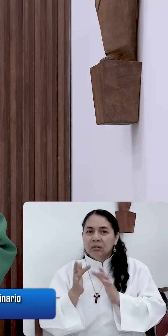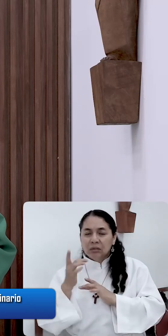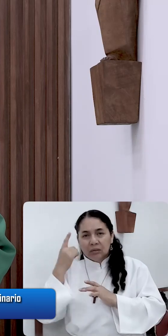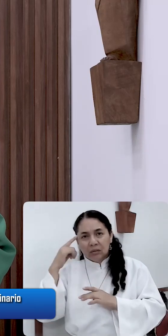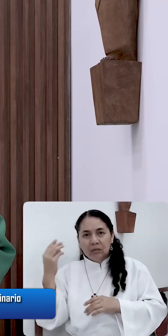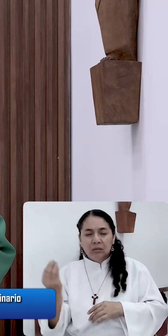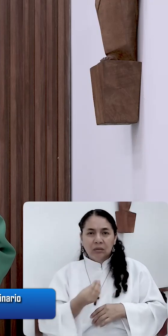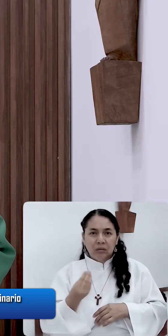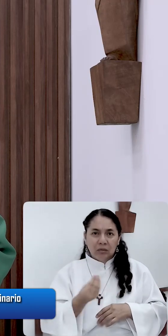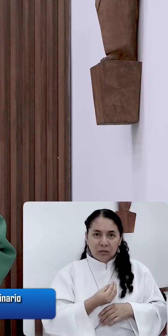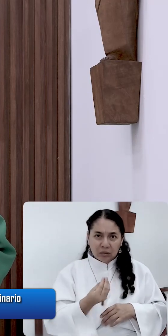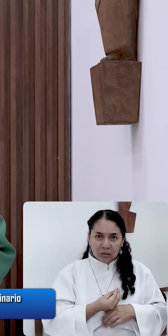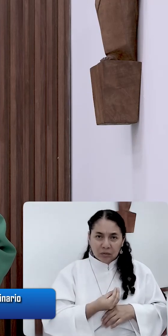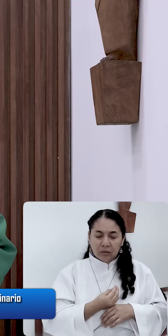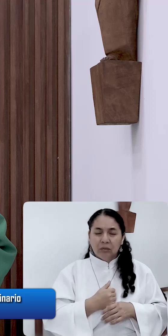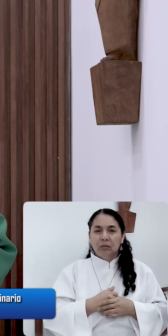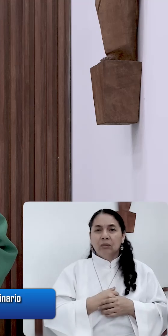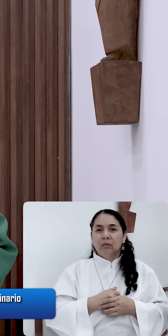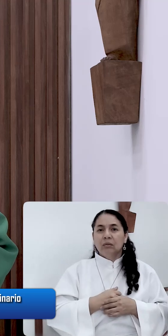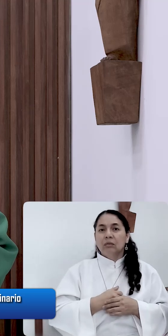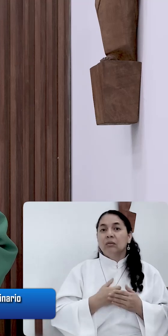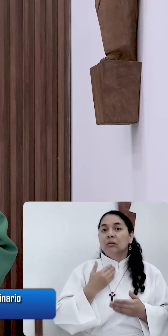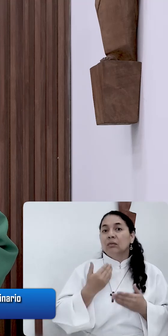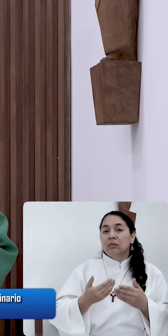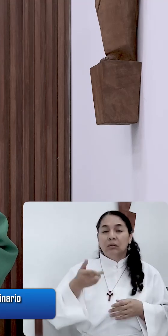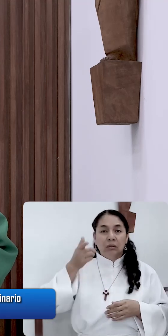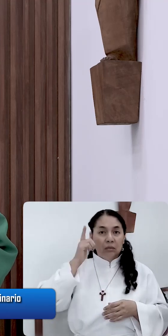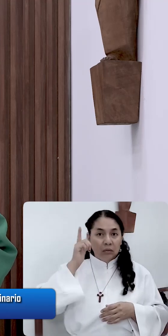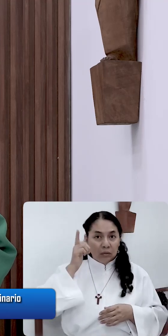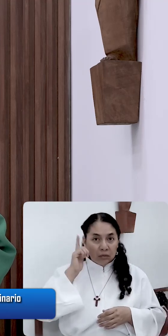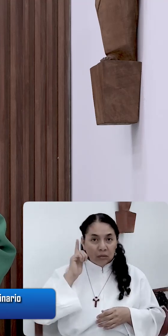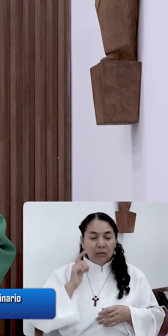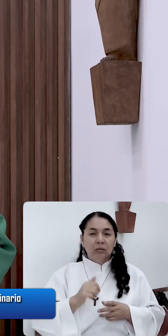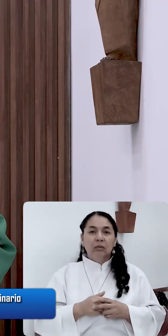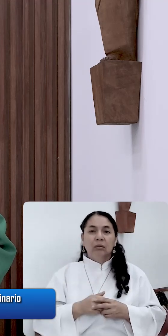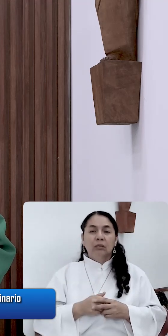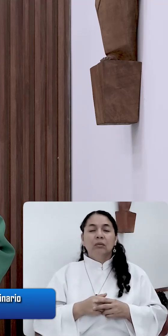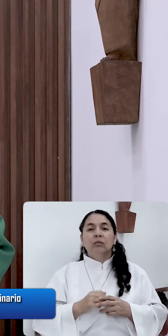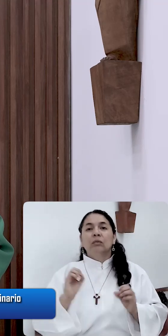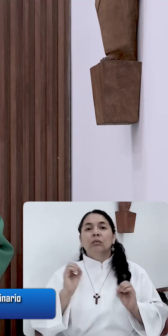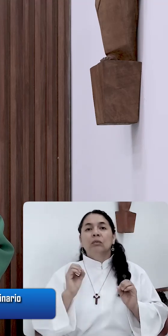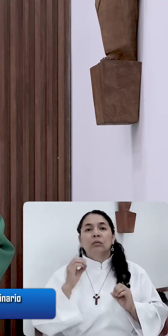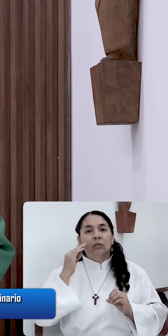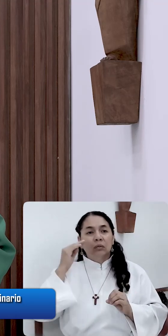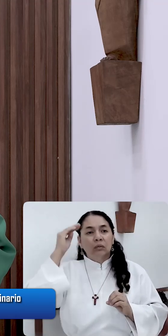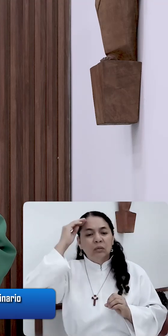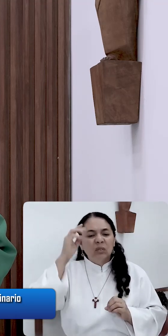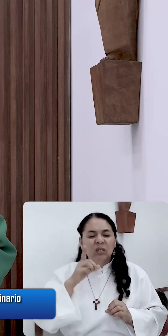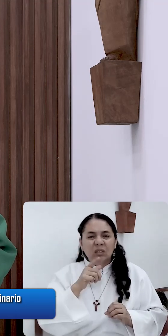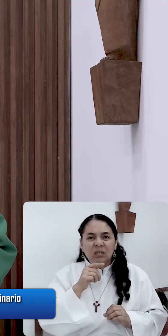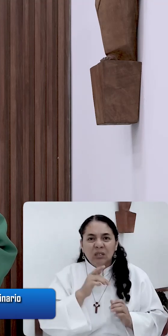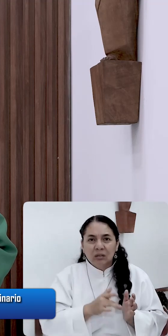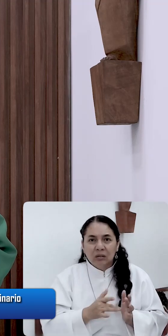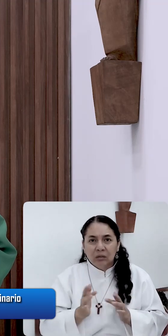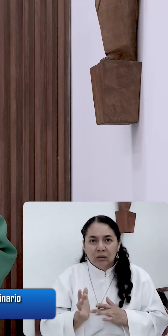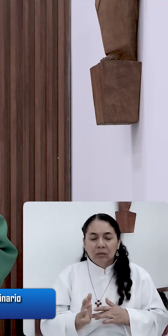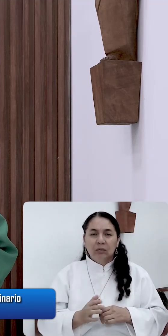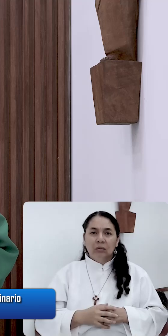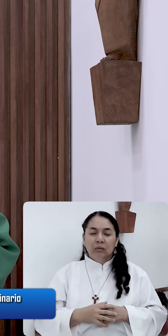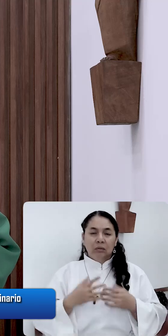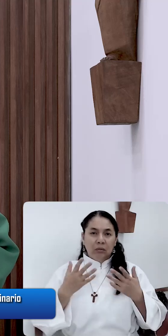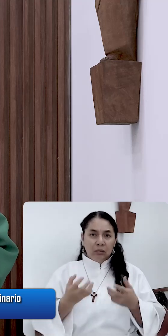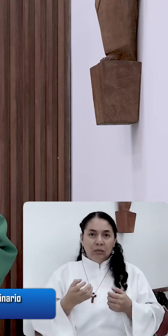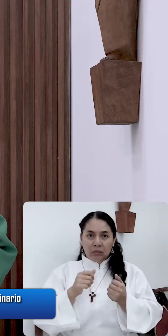los jóvenes? A lo mejor un líder. O para los adultos, ¿quién es Jesús?